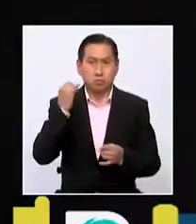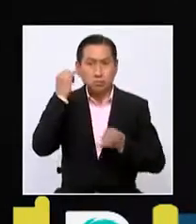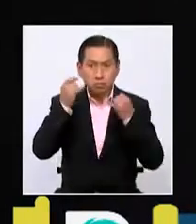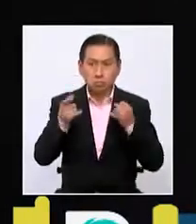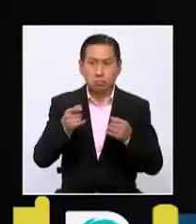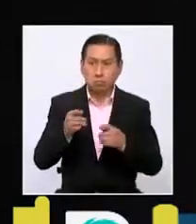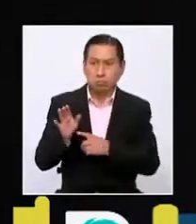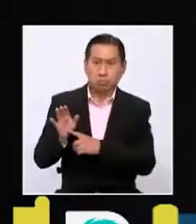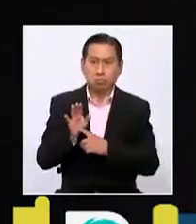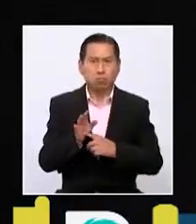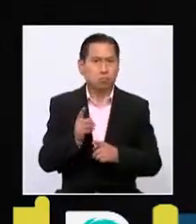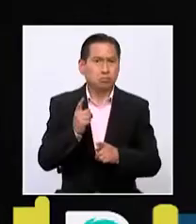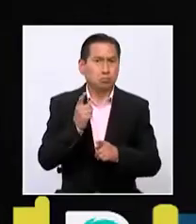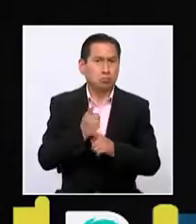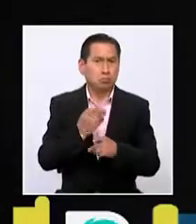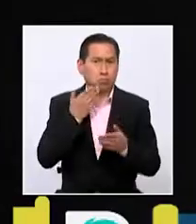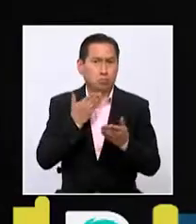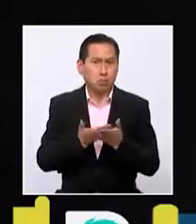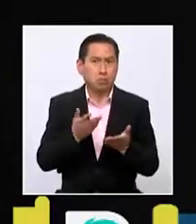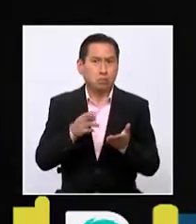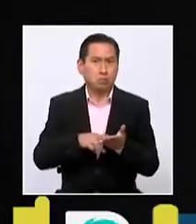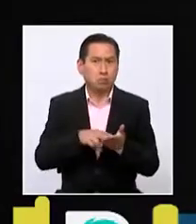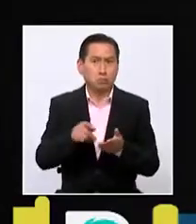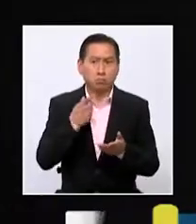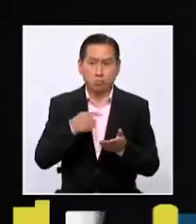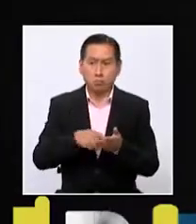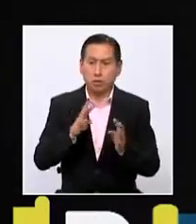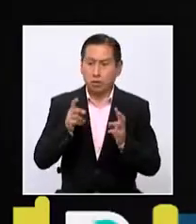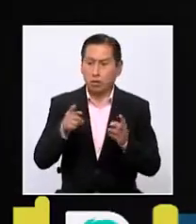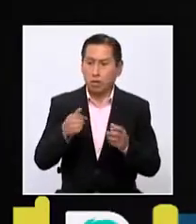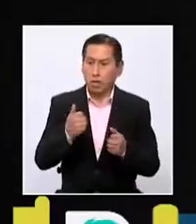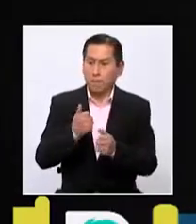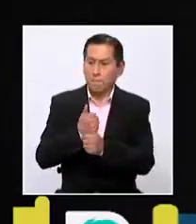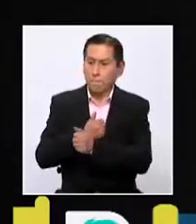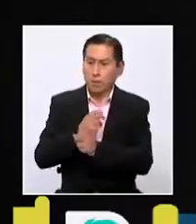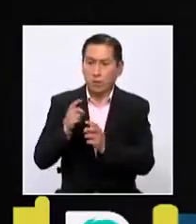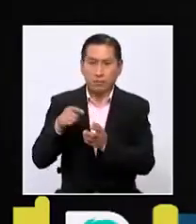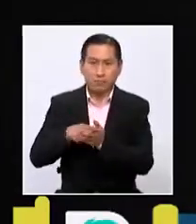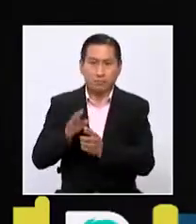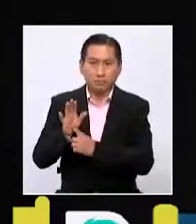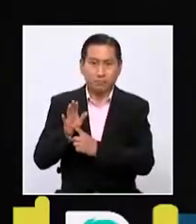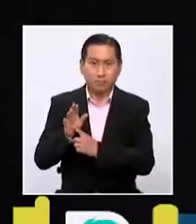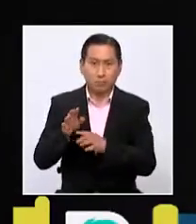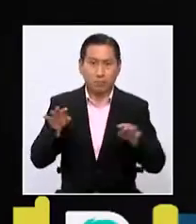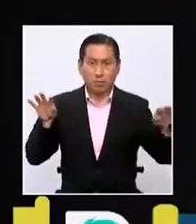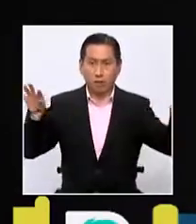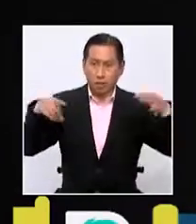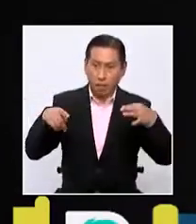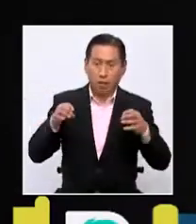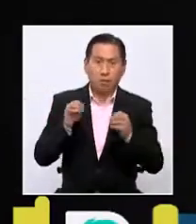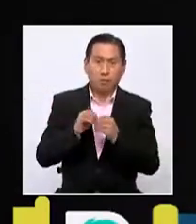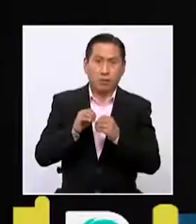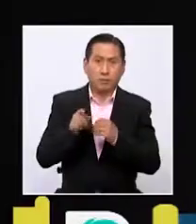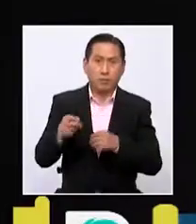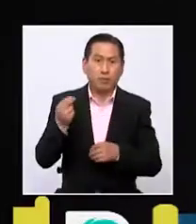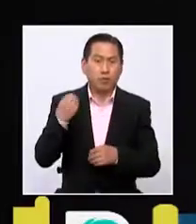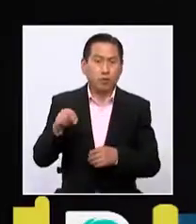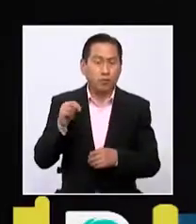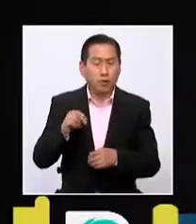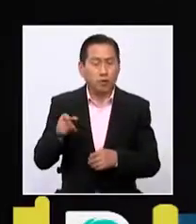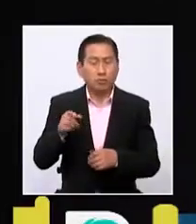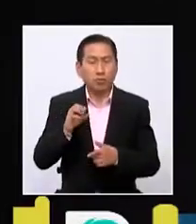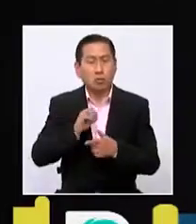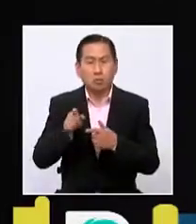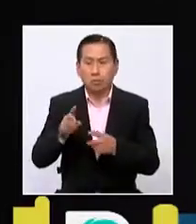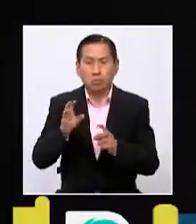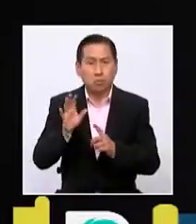realmente muy, muy eficaz y muy buena porque, dices, hablemos de la pasión, hablemos del amor, medio mundo se va a conectar con la novela o con